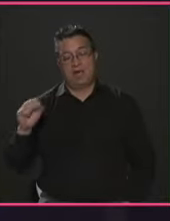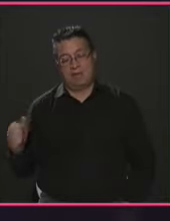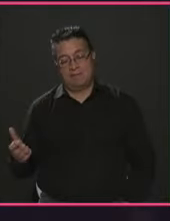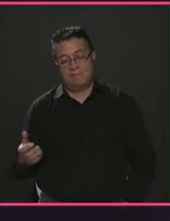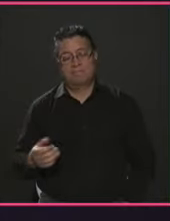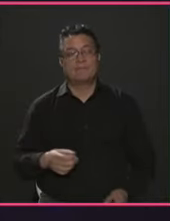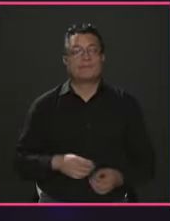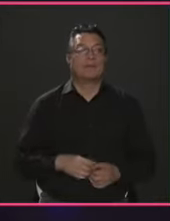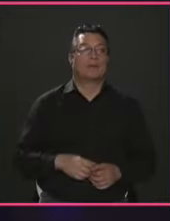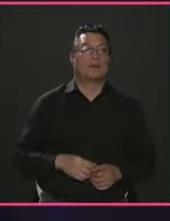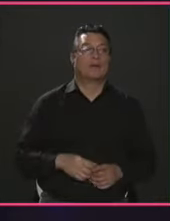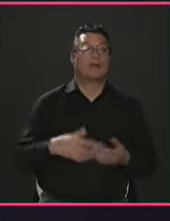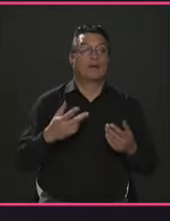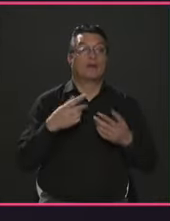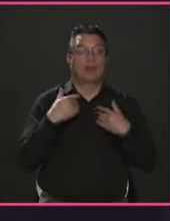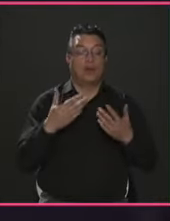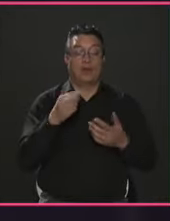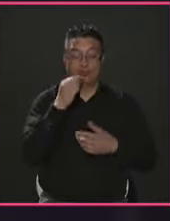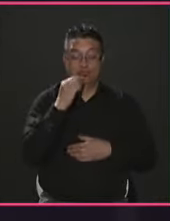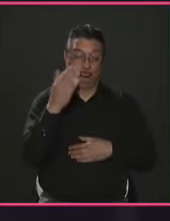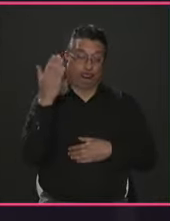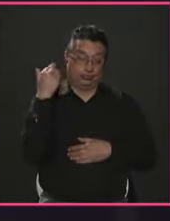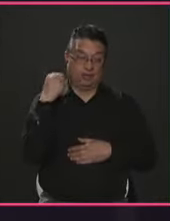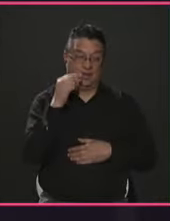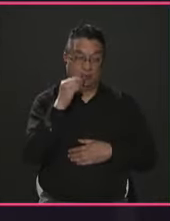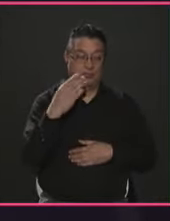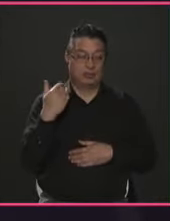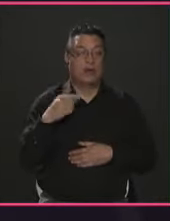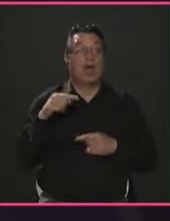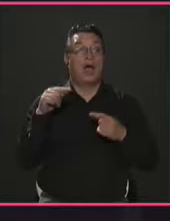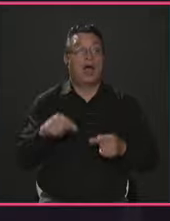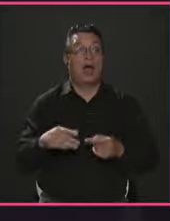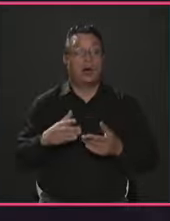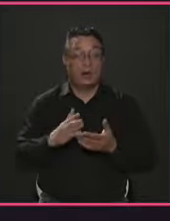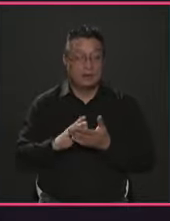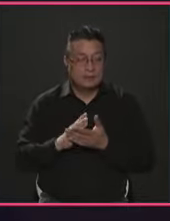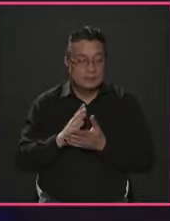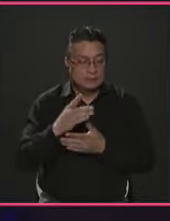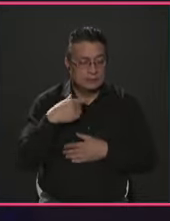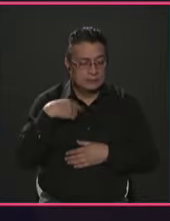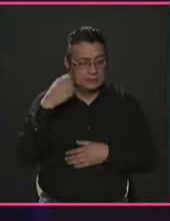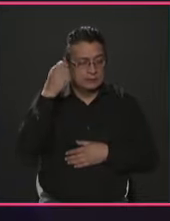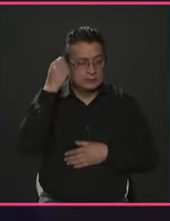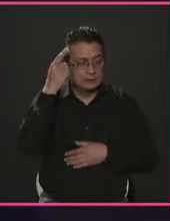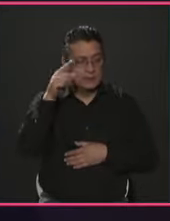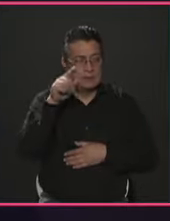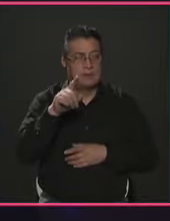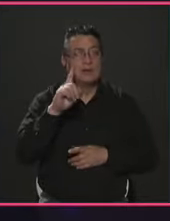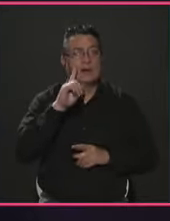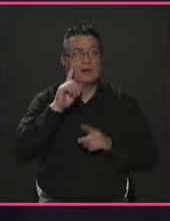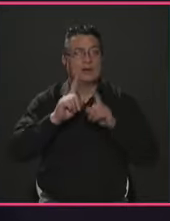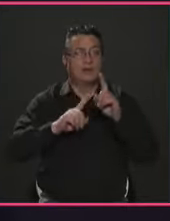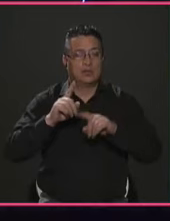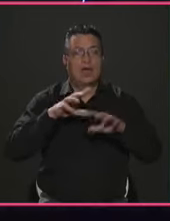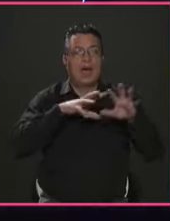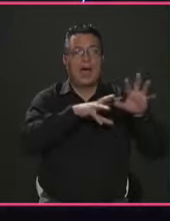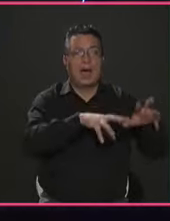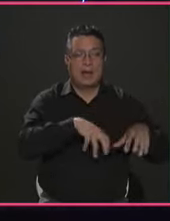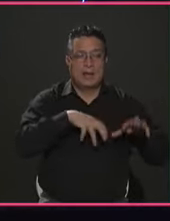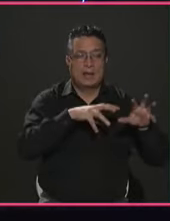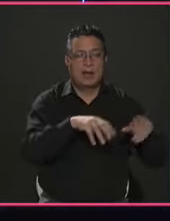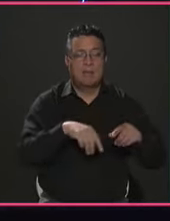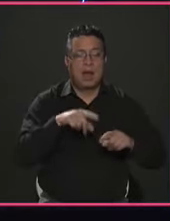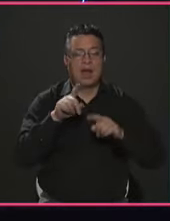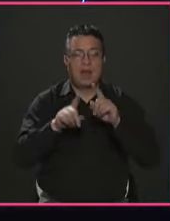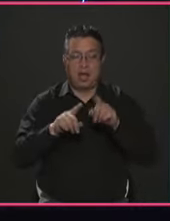eh como estamos antes una cosa que estamos empezando a entender es que ciertos tipos de animales ciertos tipo de